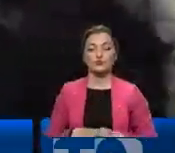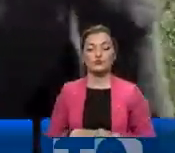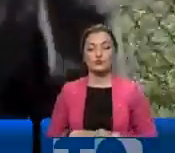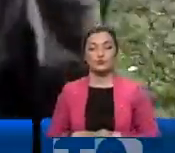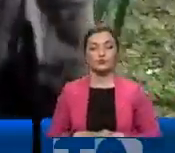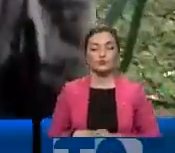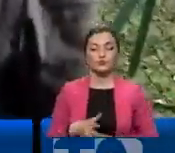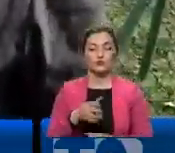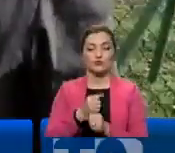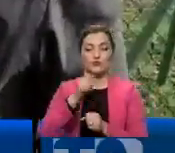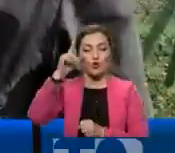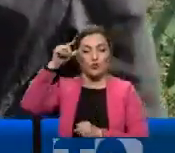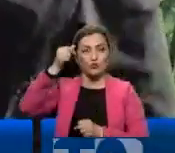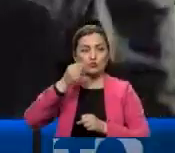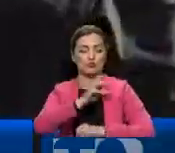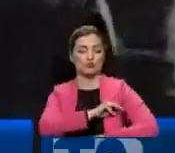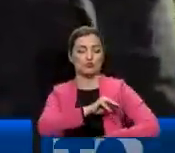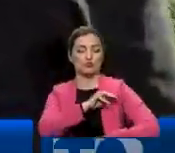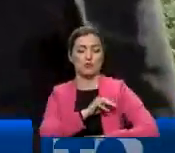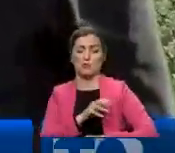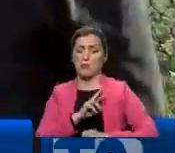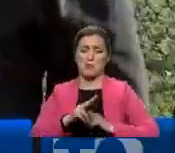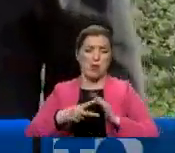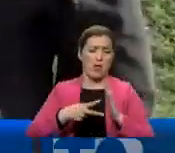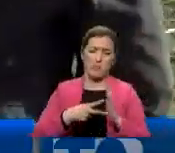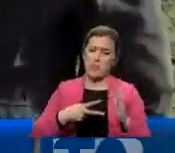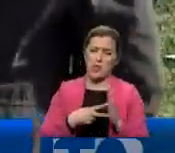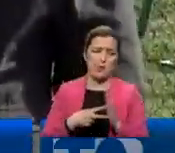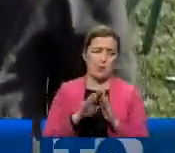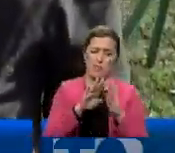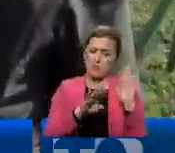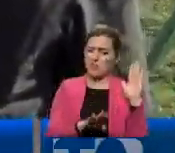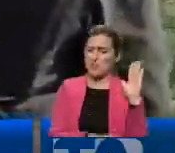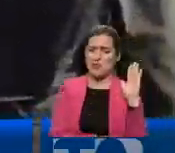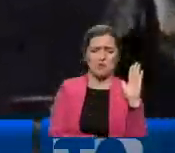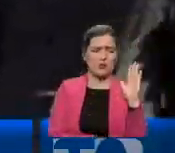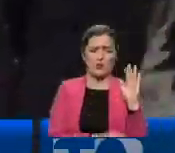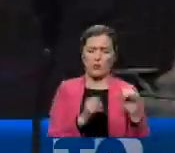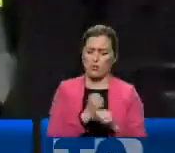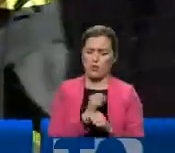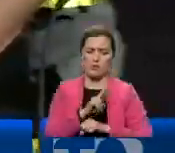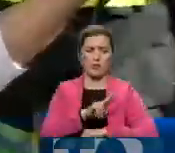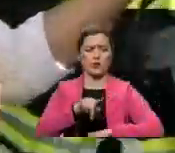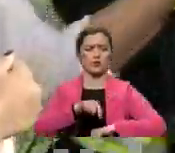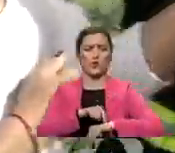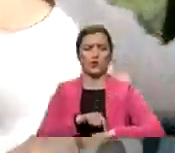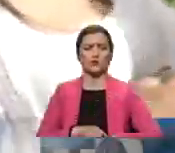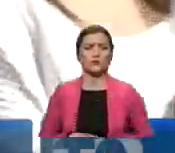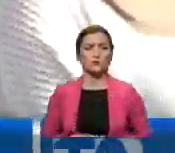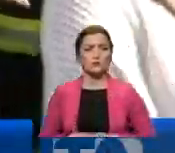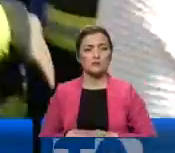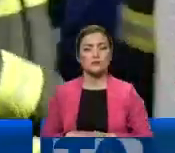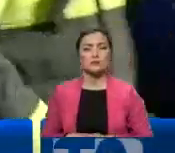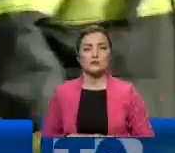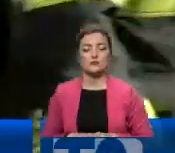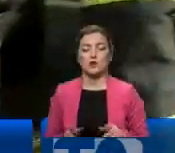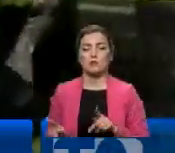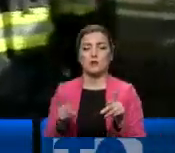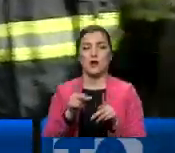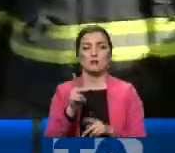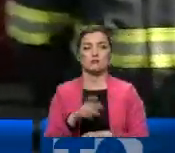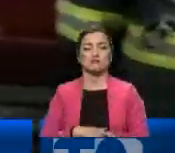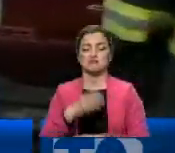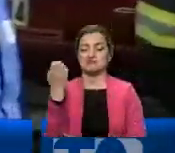de Seguridad y Gobernabilidad nos activamos las 24 horas del día y contemplamos un plan de respuesta a